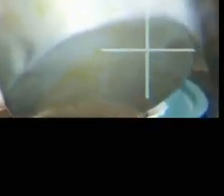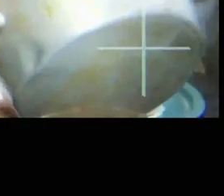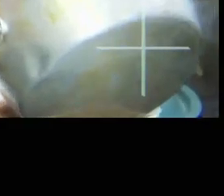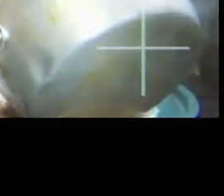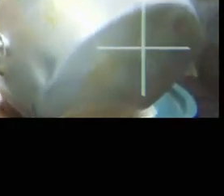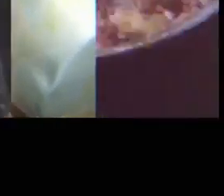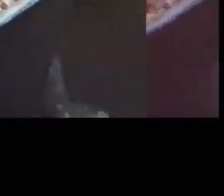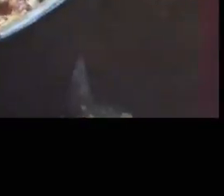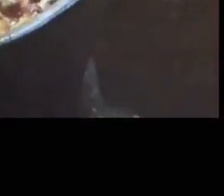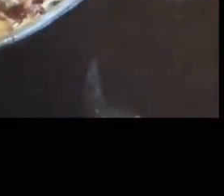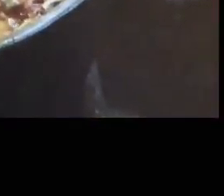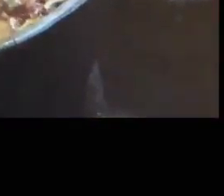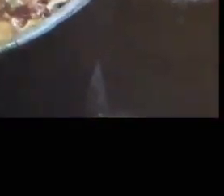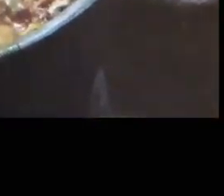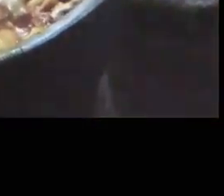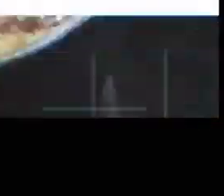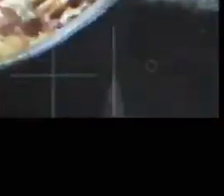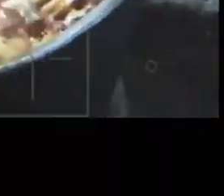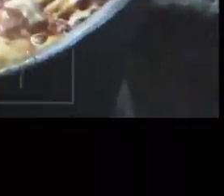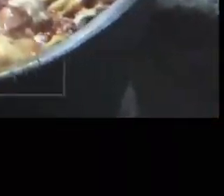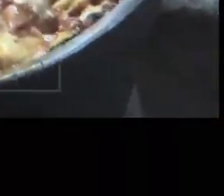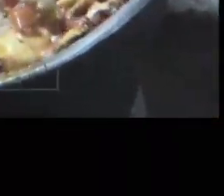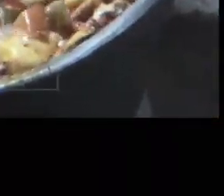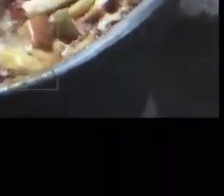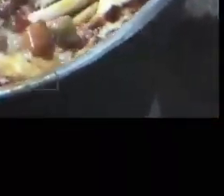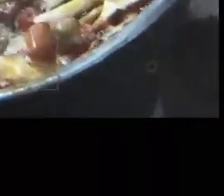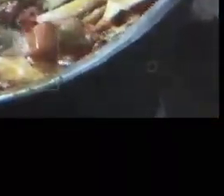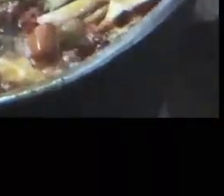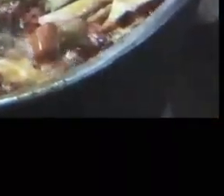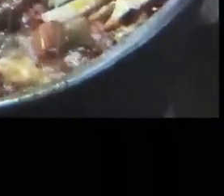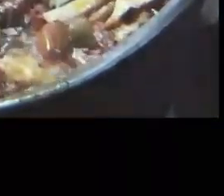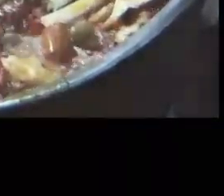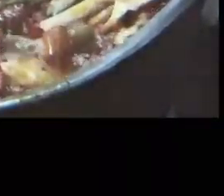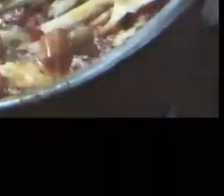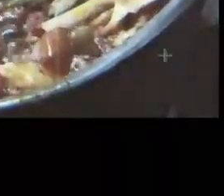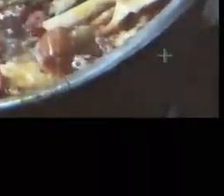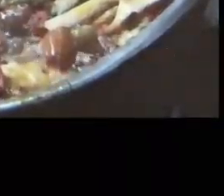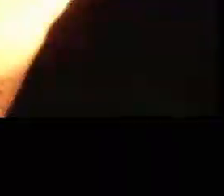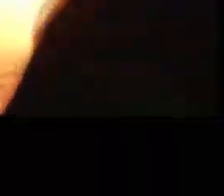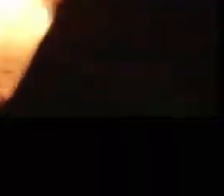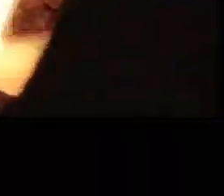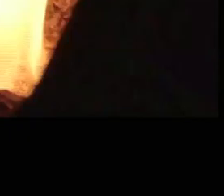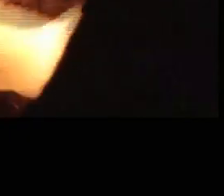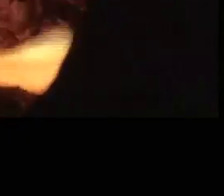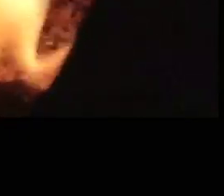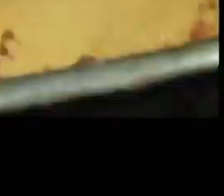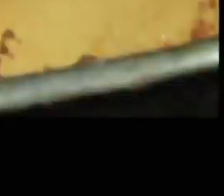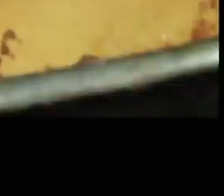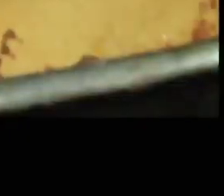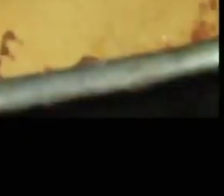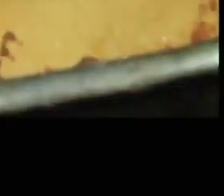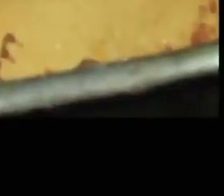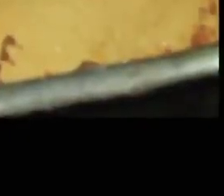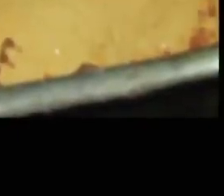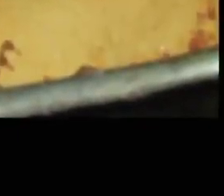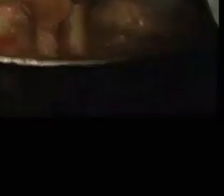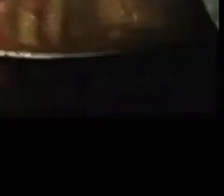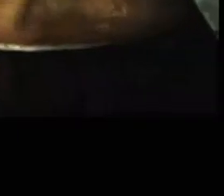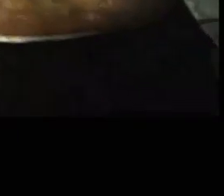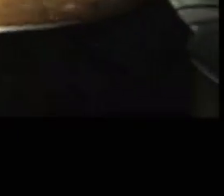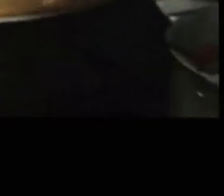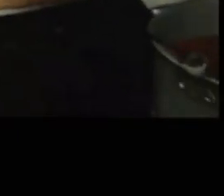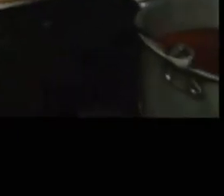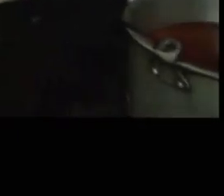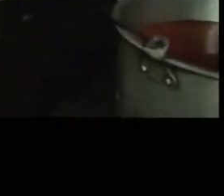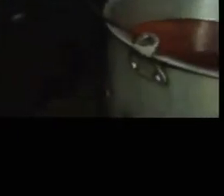mi gente. A todos en Nicaragua, la boca les hace agua, con café